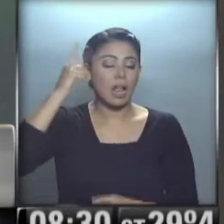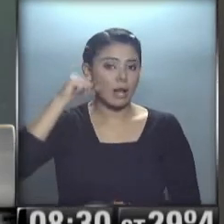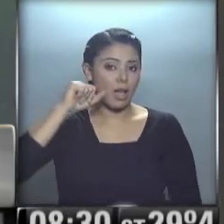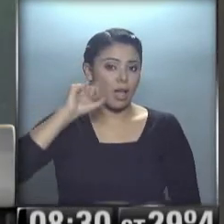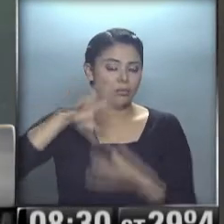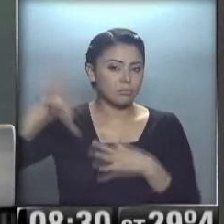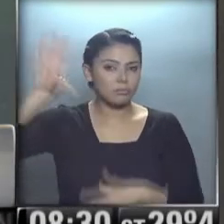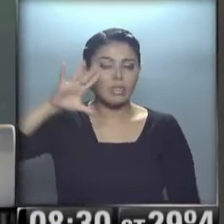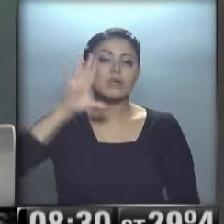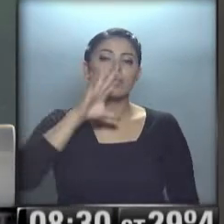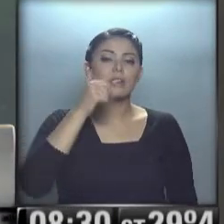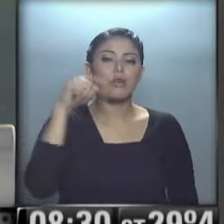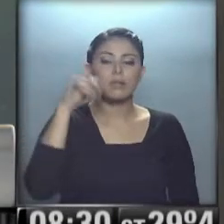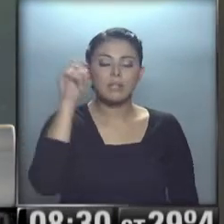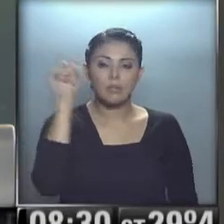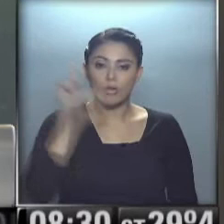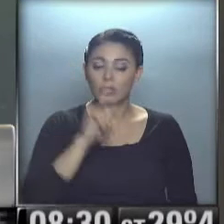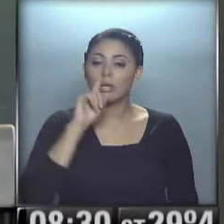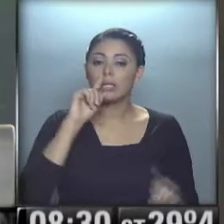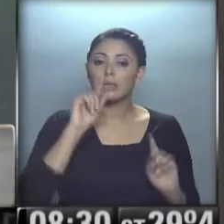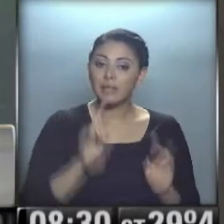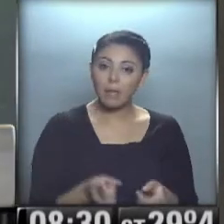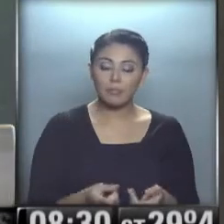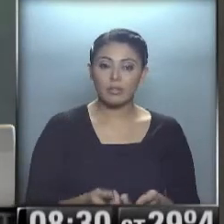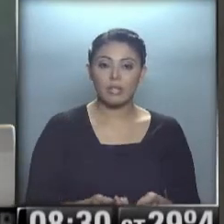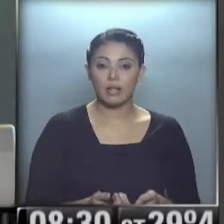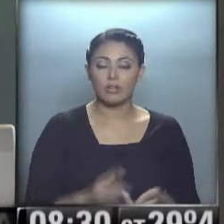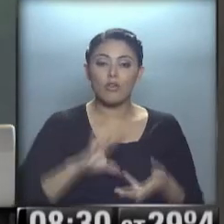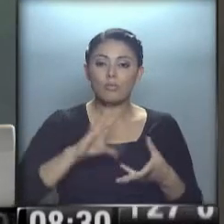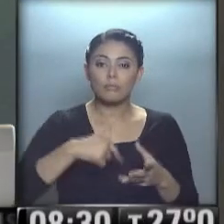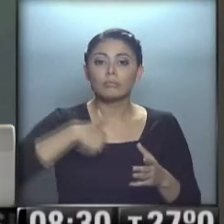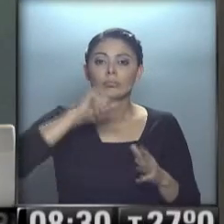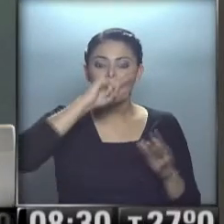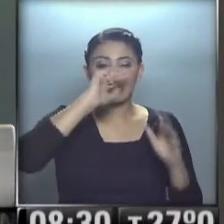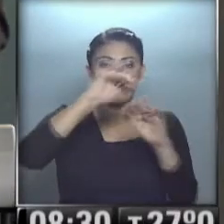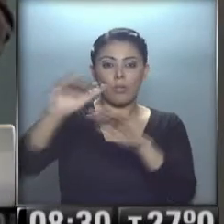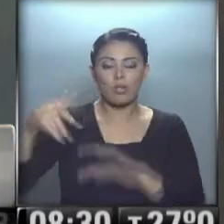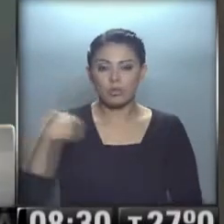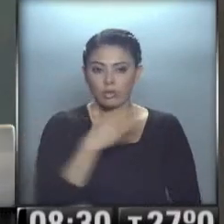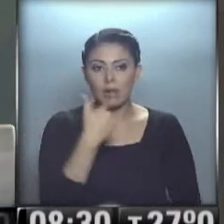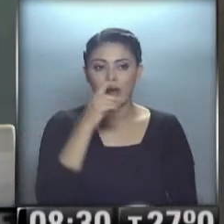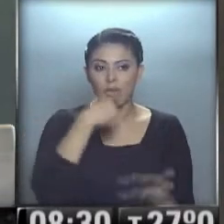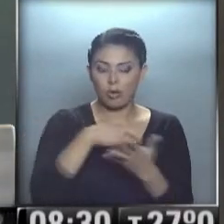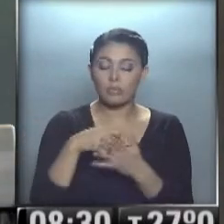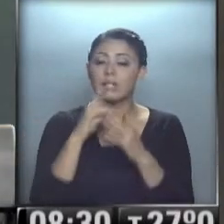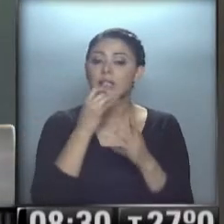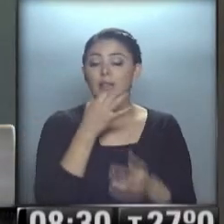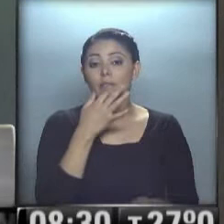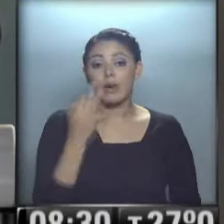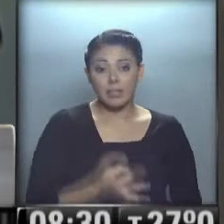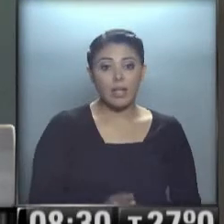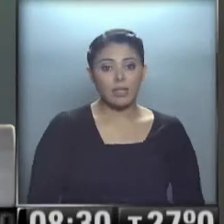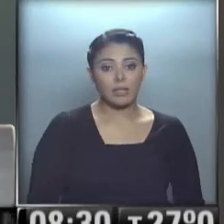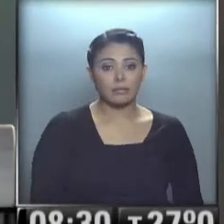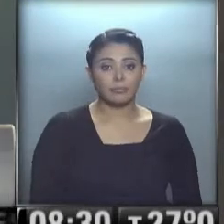llegando al 56,6%, también tienen definitivamente un mecanismo de mayor equidad social y mayor cobertura. Y si bien es cierto que uno